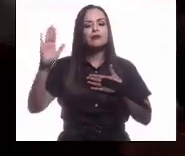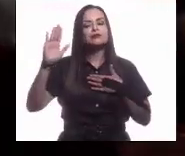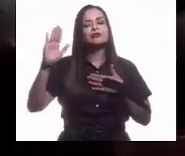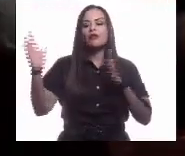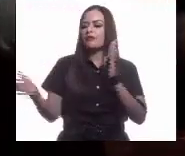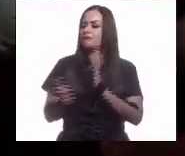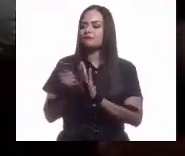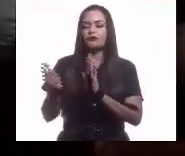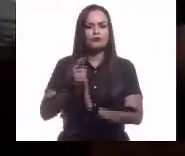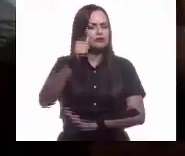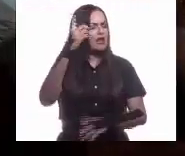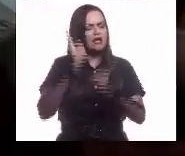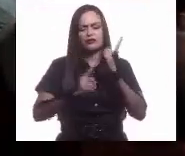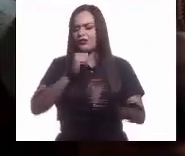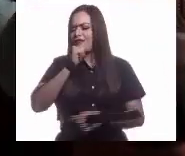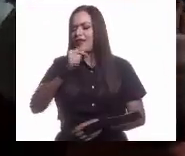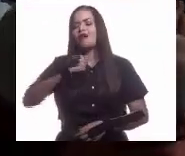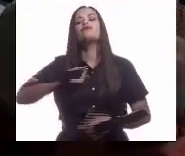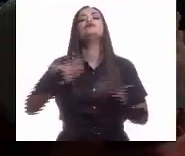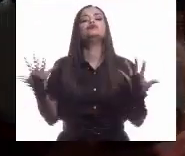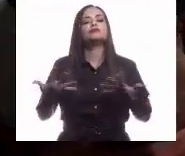No tengan duda.